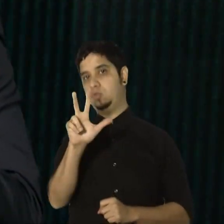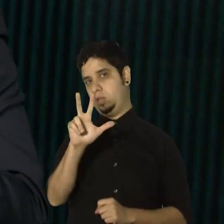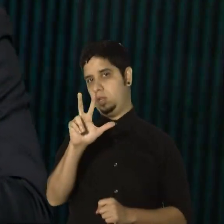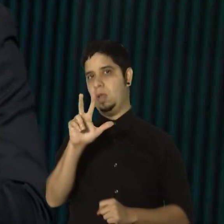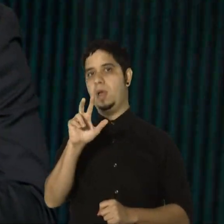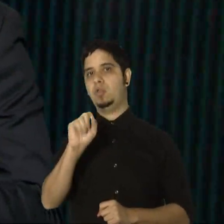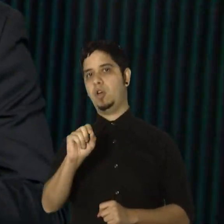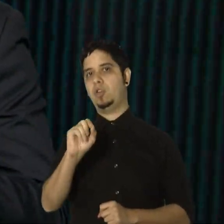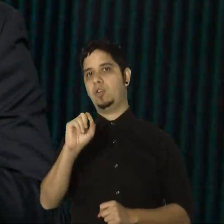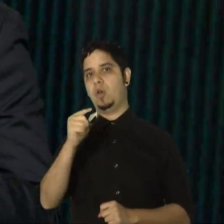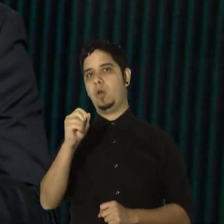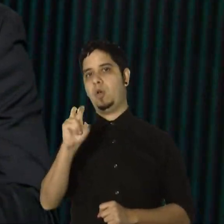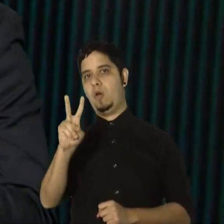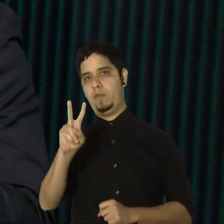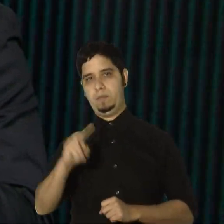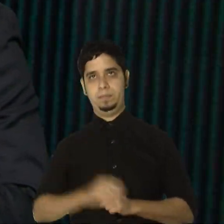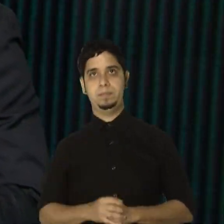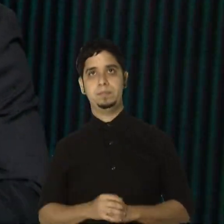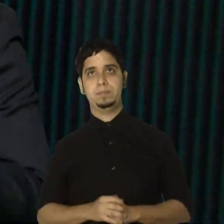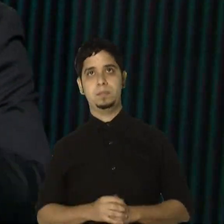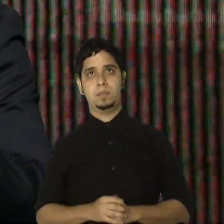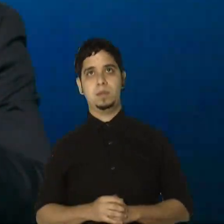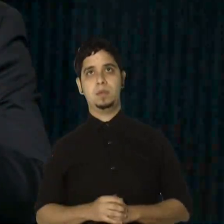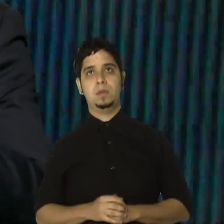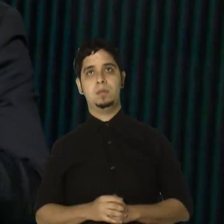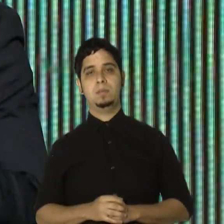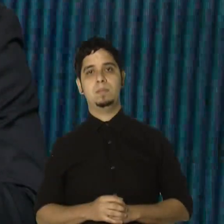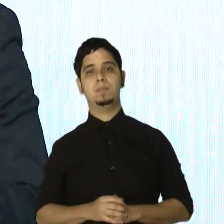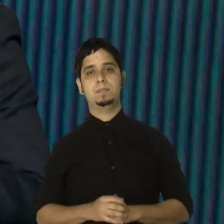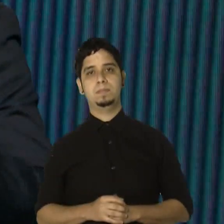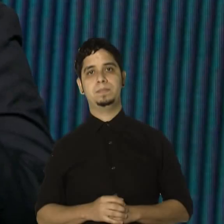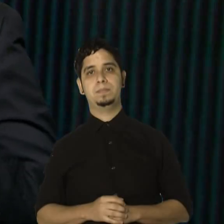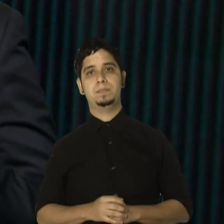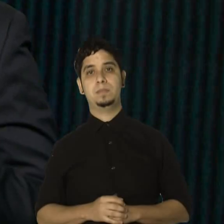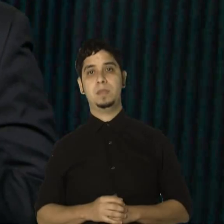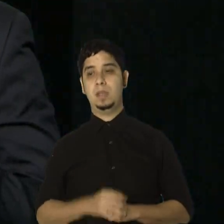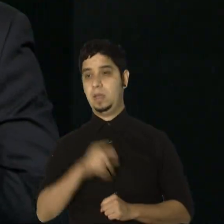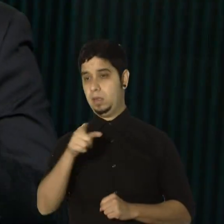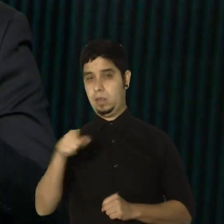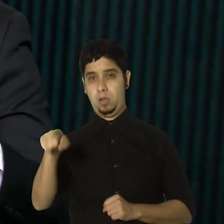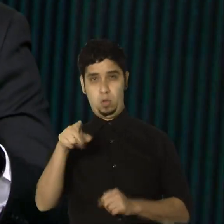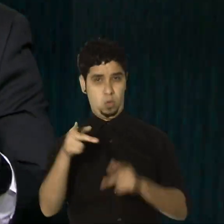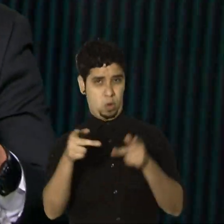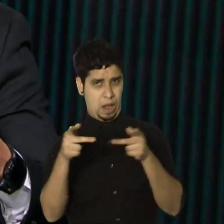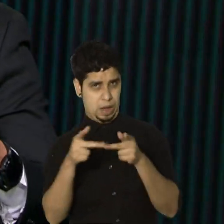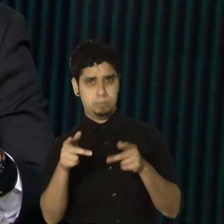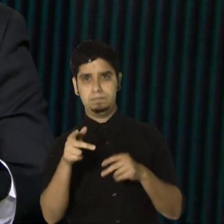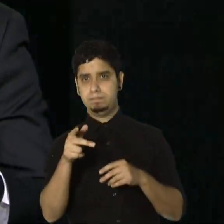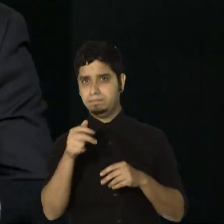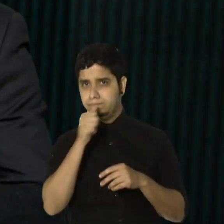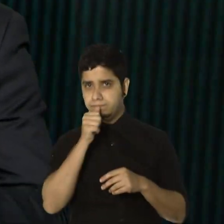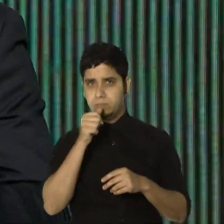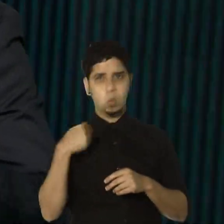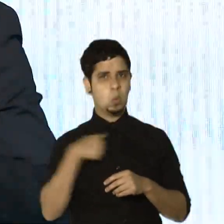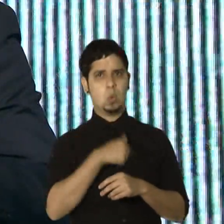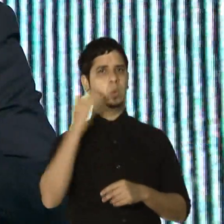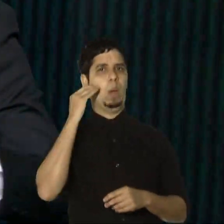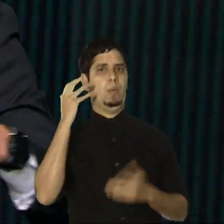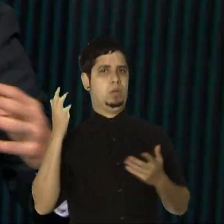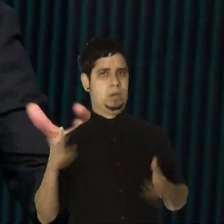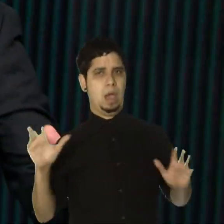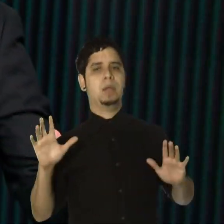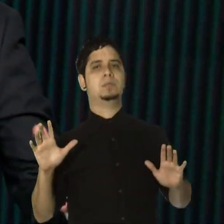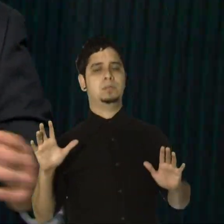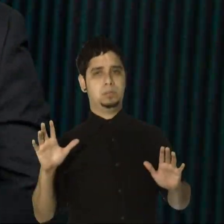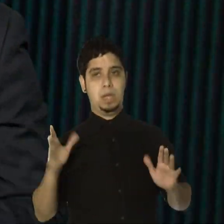repito, esa es la letra I, la letra C, el número 3, punto G o V. Estas son nuestras confidencias y nuestras querellas como le conocemos a